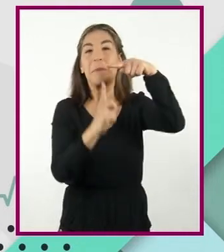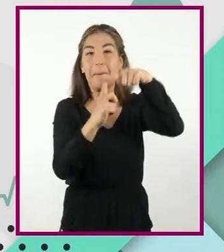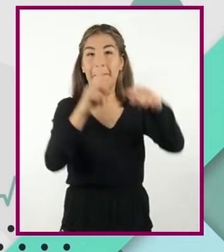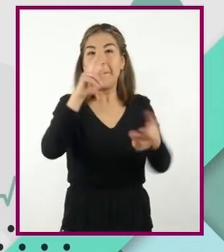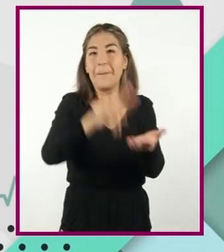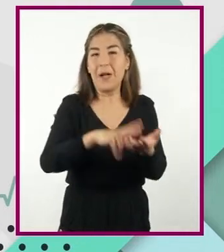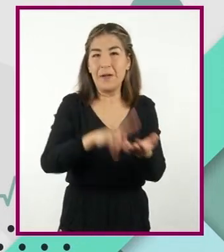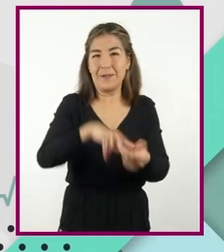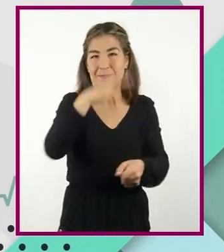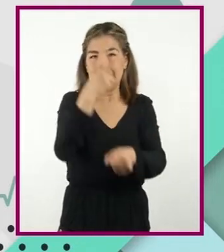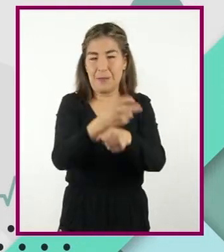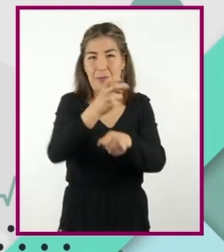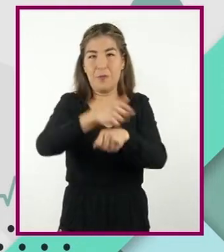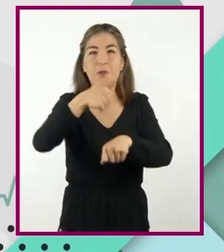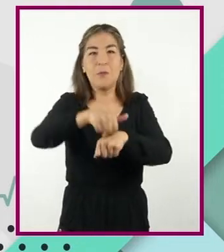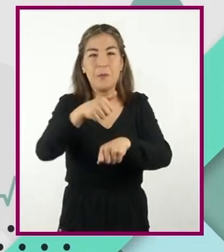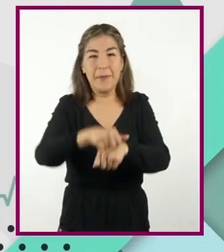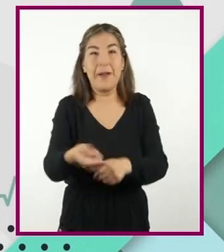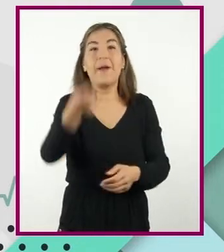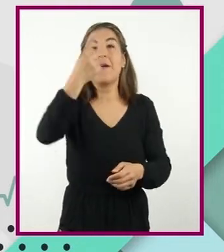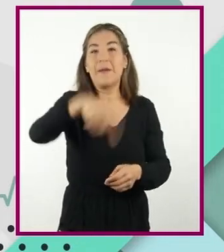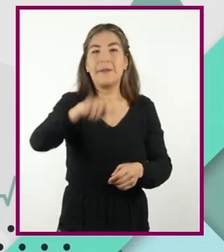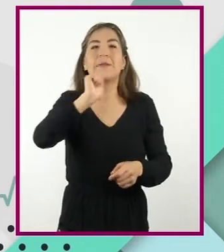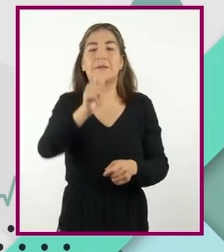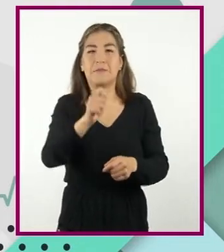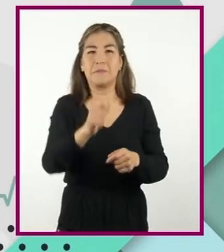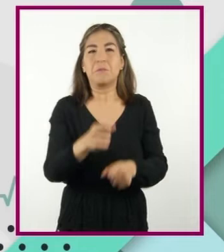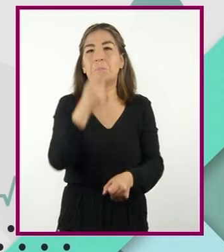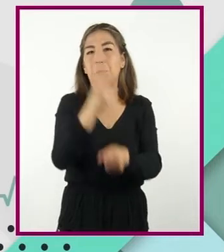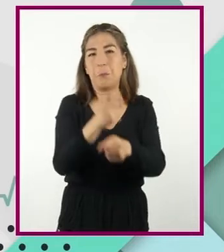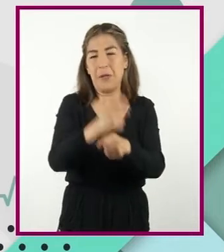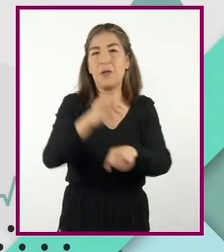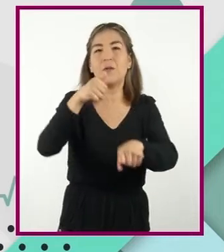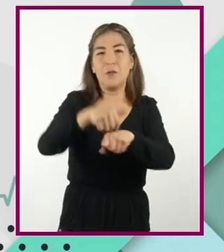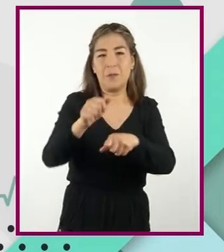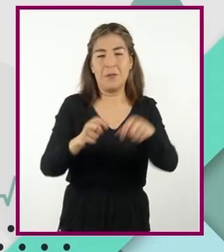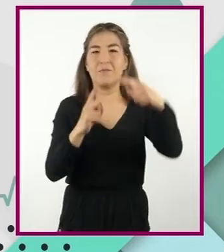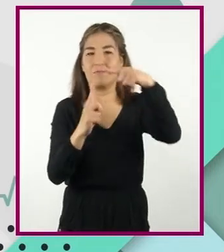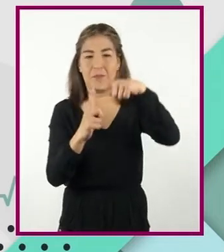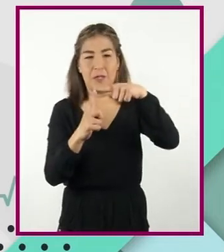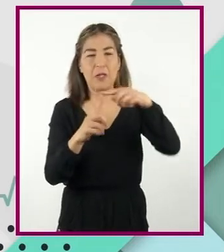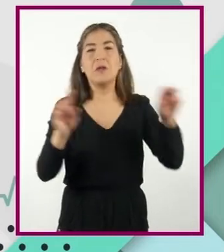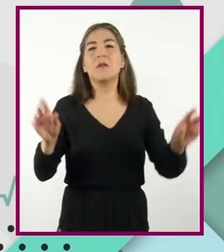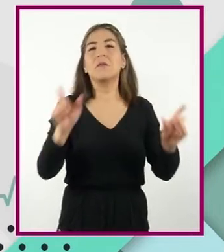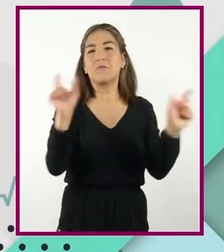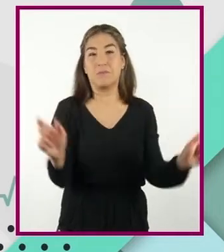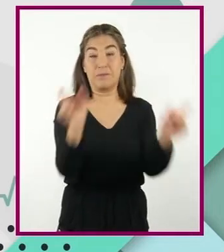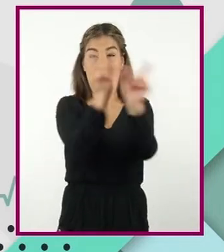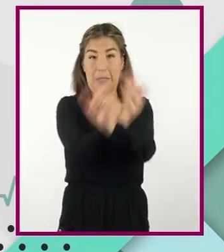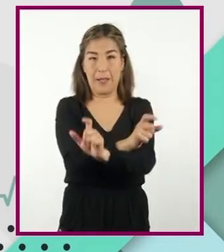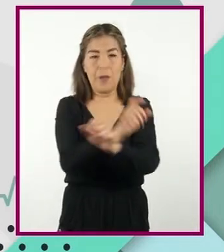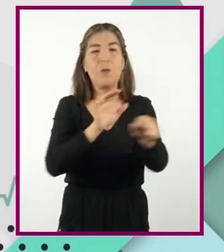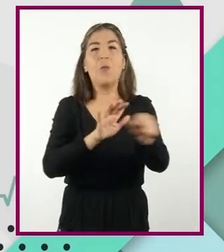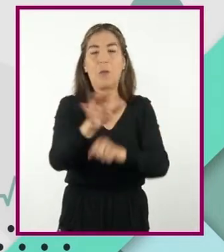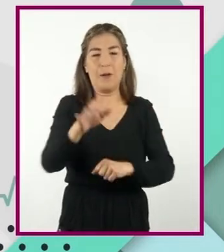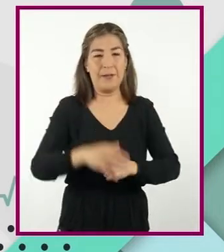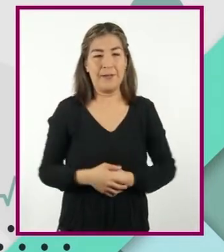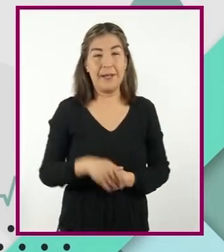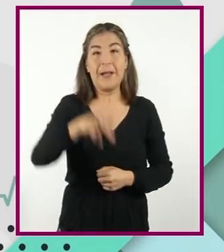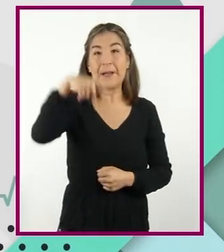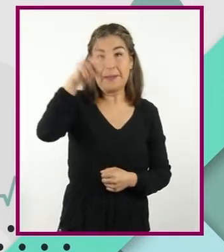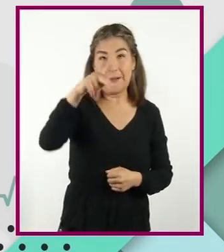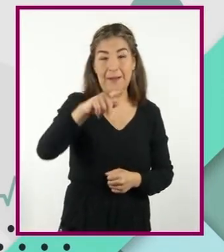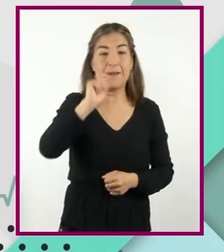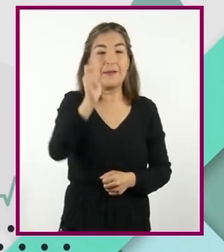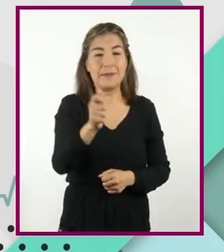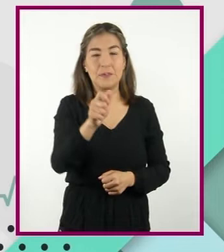la segunda magnitud entre el valor de la primera magnitud. Sustituyendo en la fórmula, K es igual a